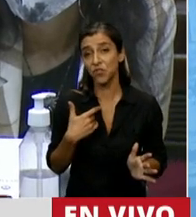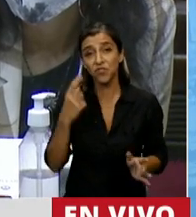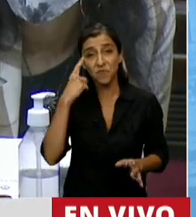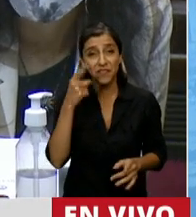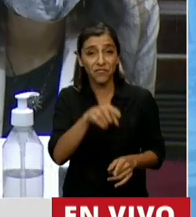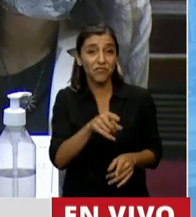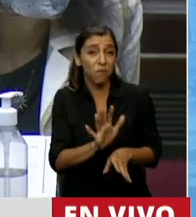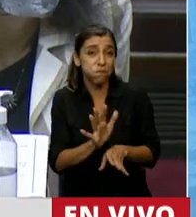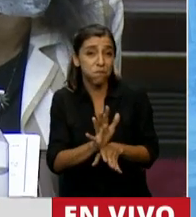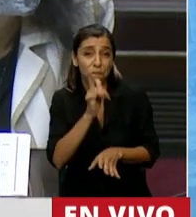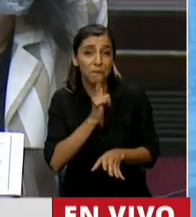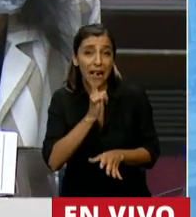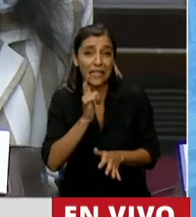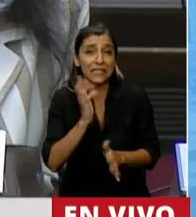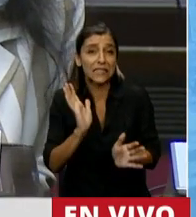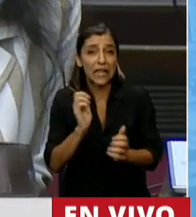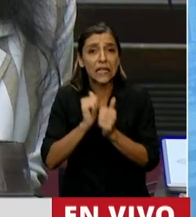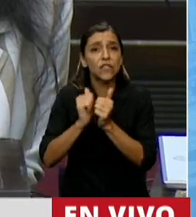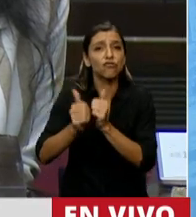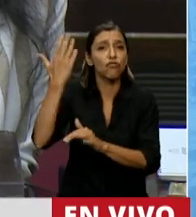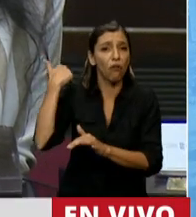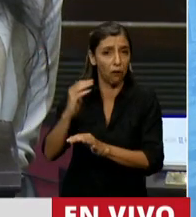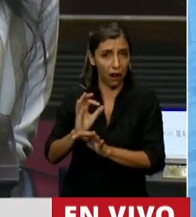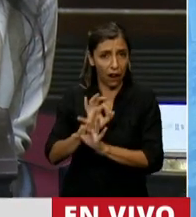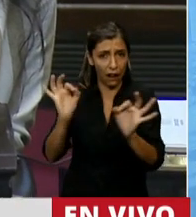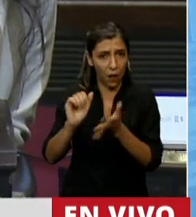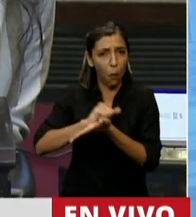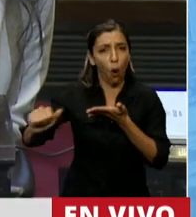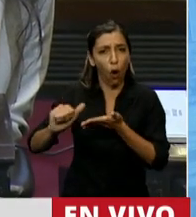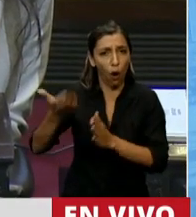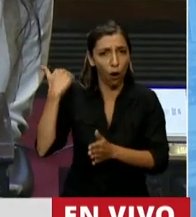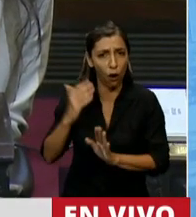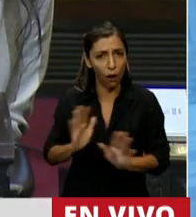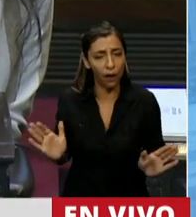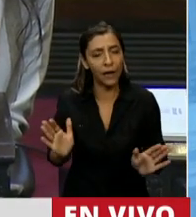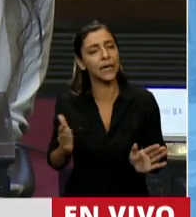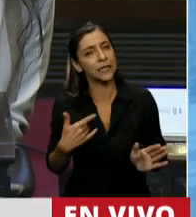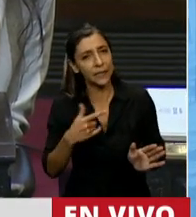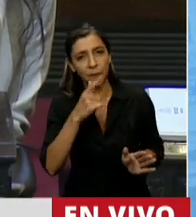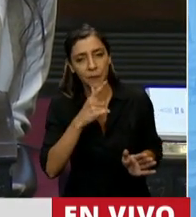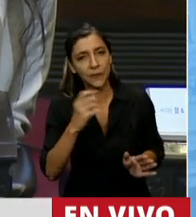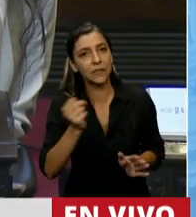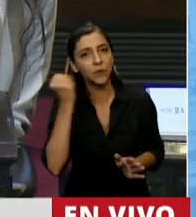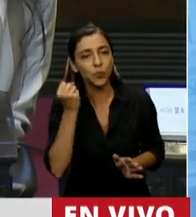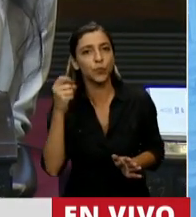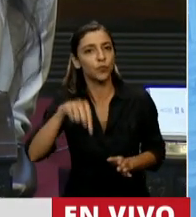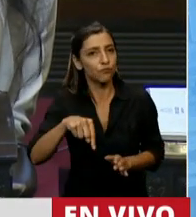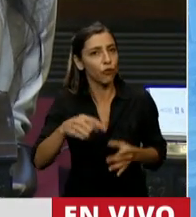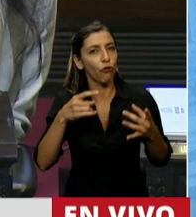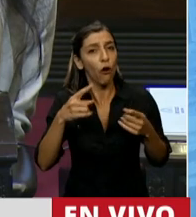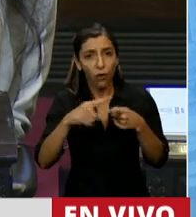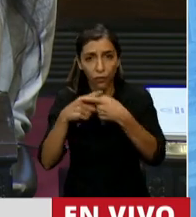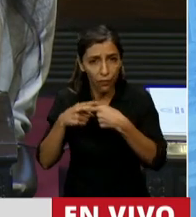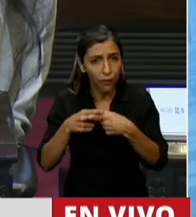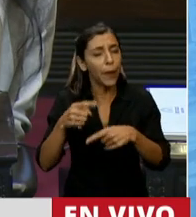historizar las cosas. Hay una cuestión que yo quiero reivindicar y ligar con esta discusión.